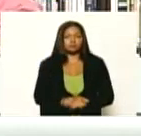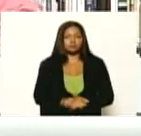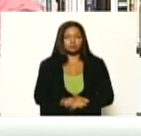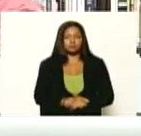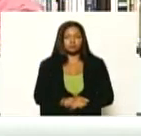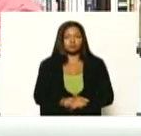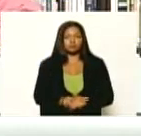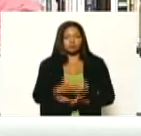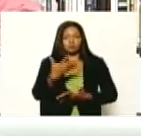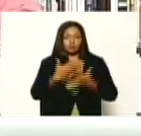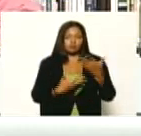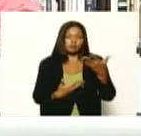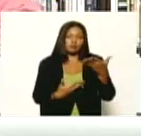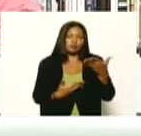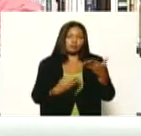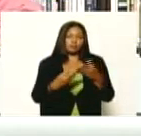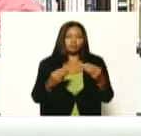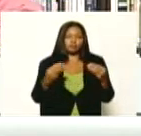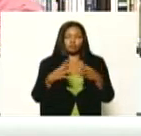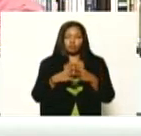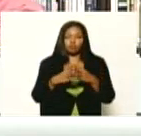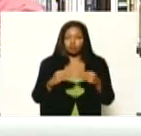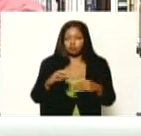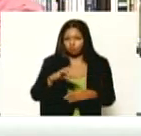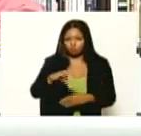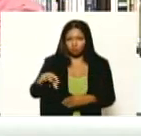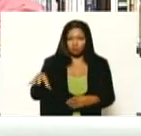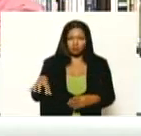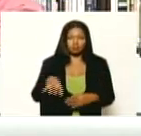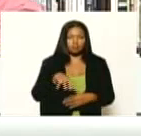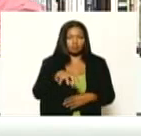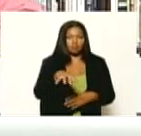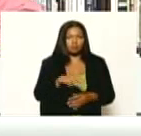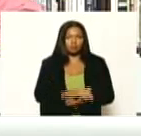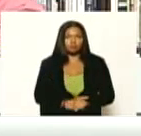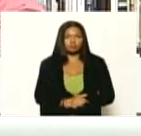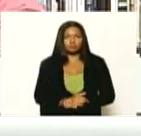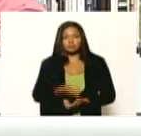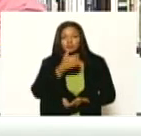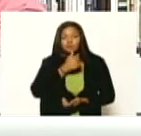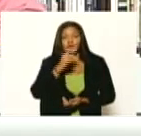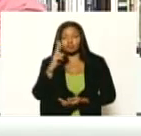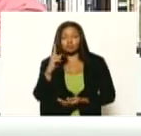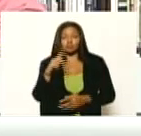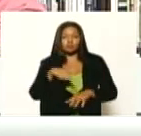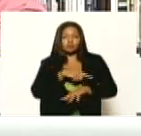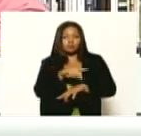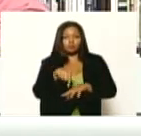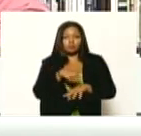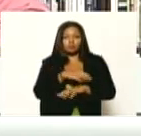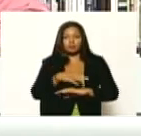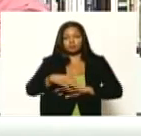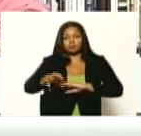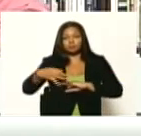la lista aquí de todos los estados. Y si me aguantan 2 horas, de todos los